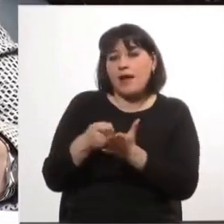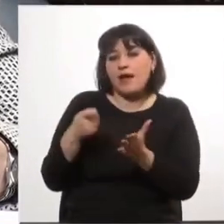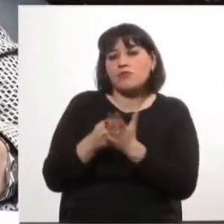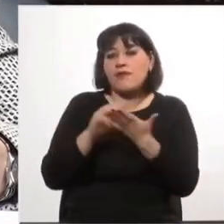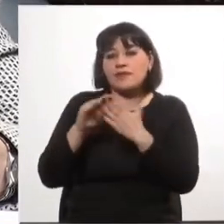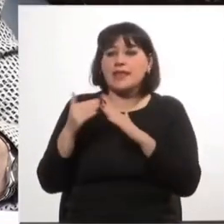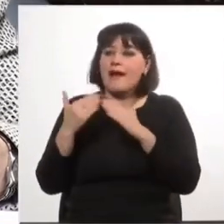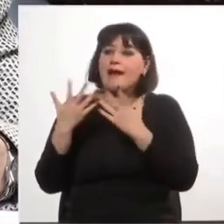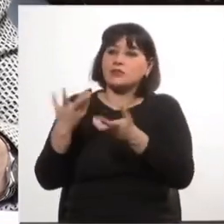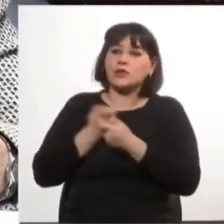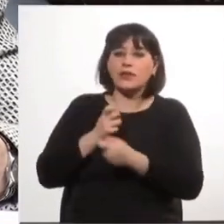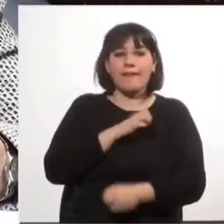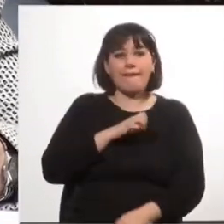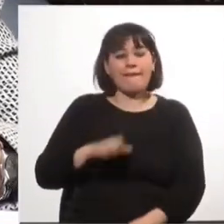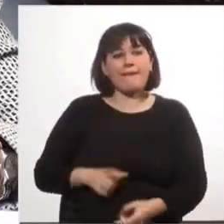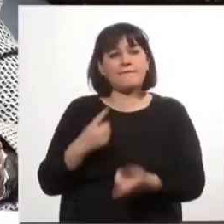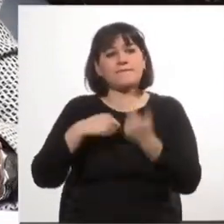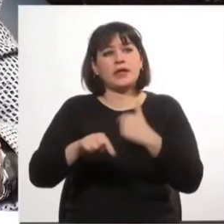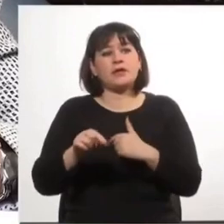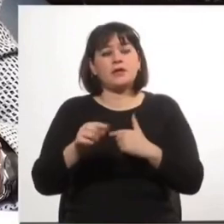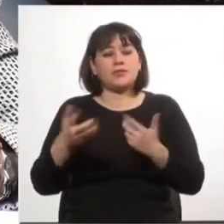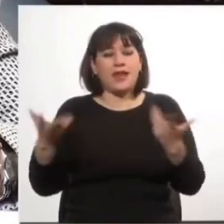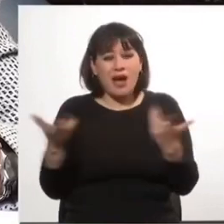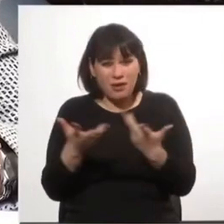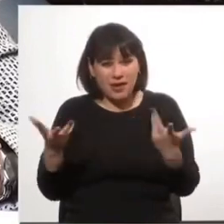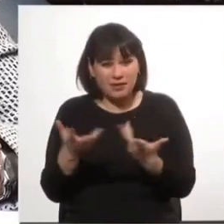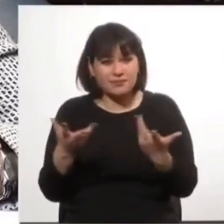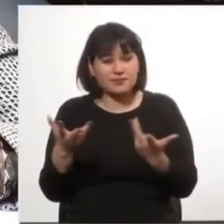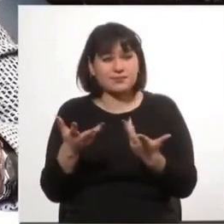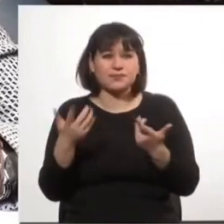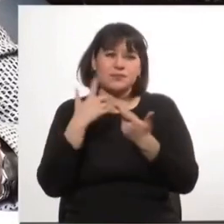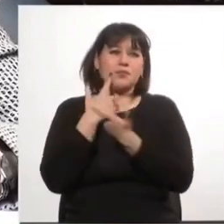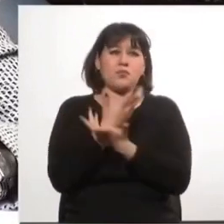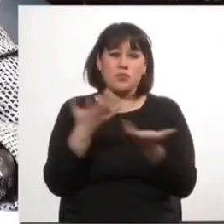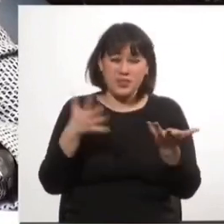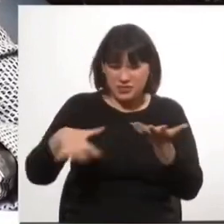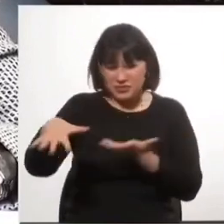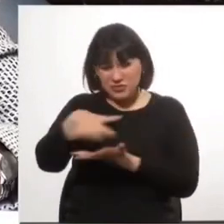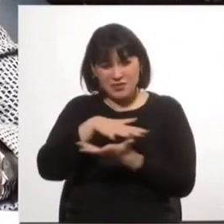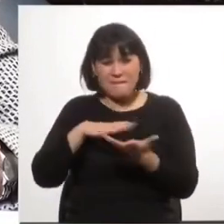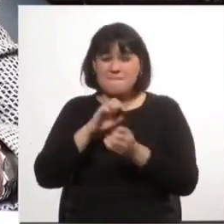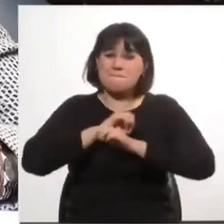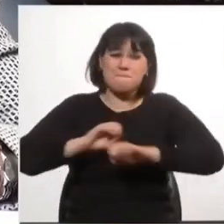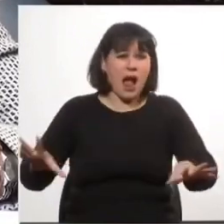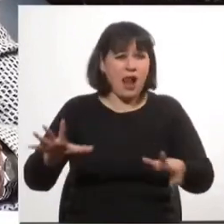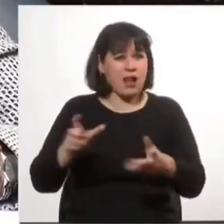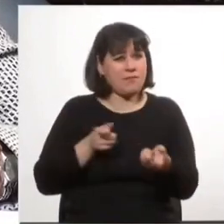Estado, pero estamos ante un episodio que muestra realmente un mal